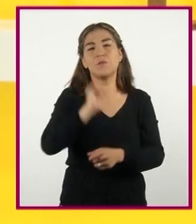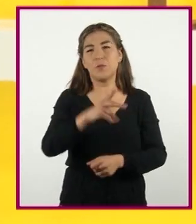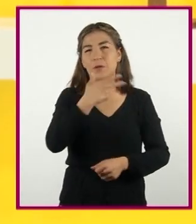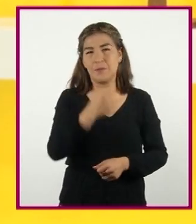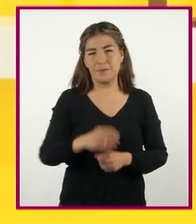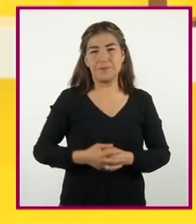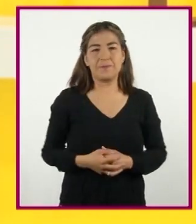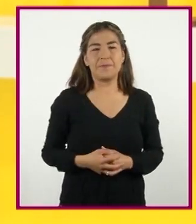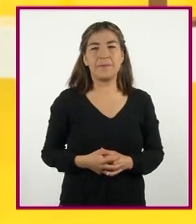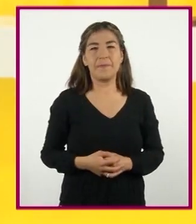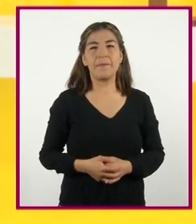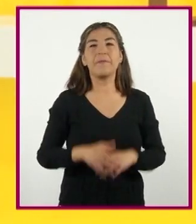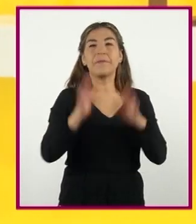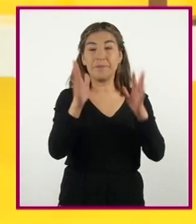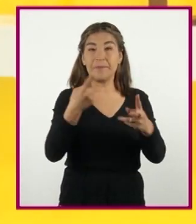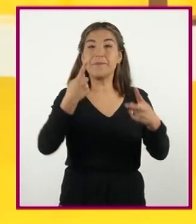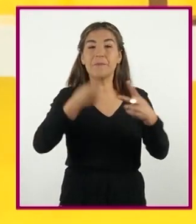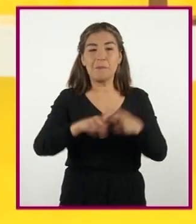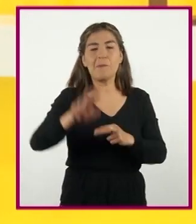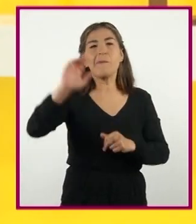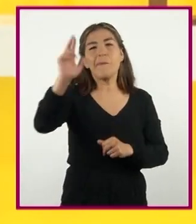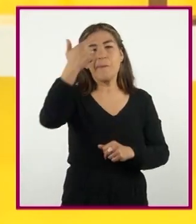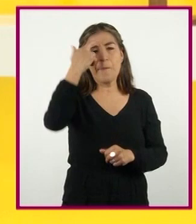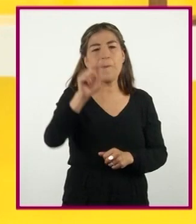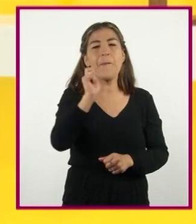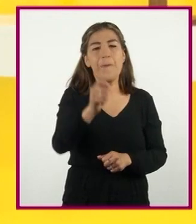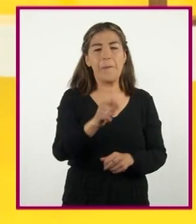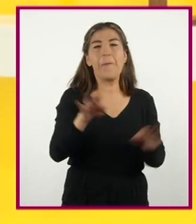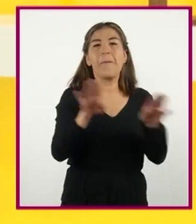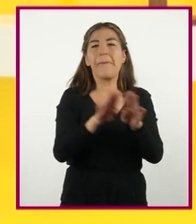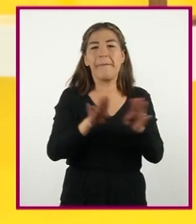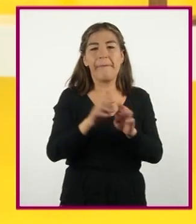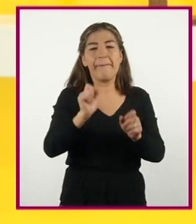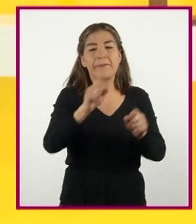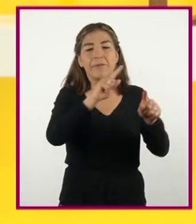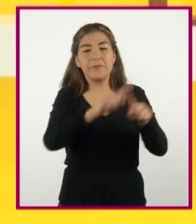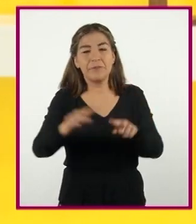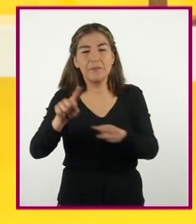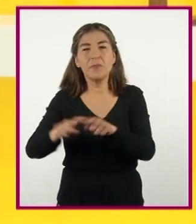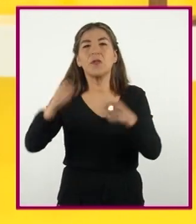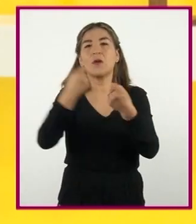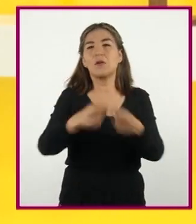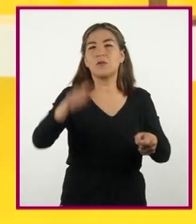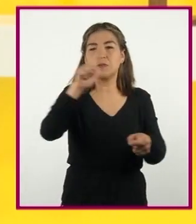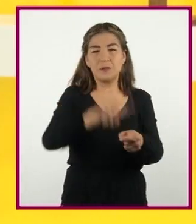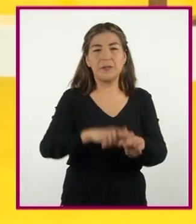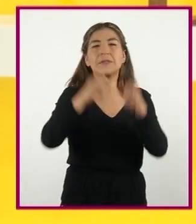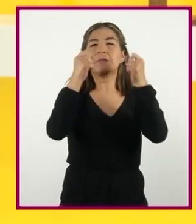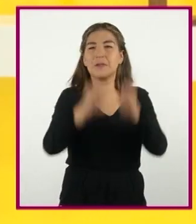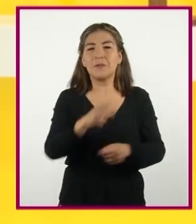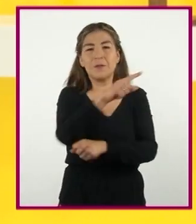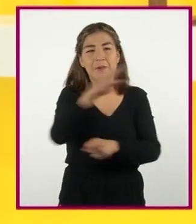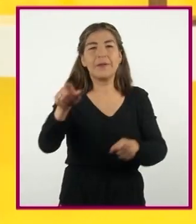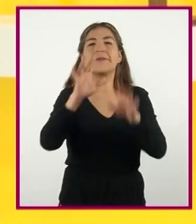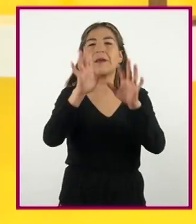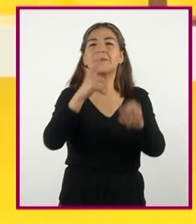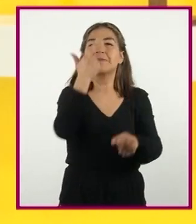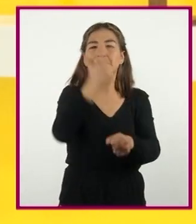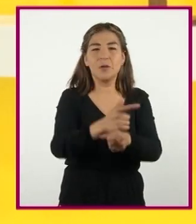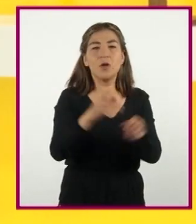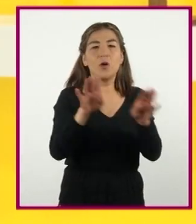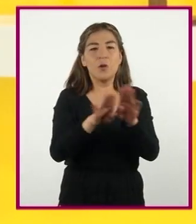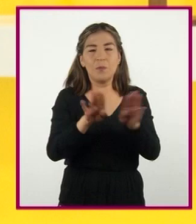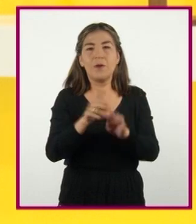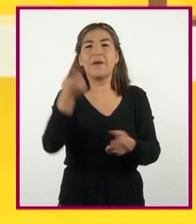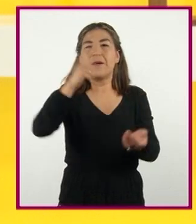compañeras. Comencemos recordando que pertenecemos a diferentes núcleos sociales. Seguramente identifican que forman